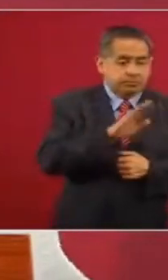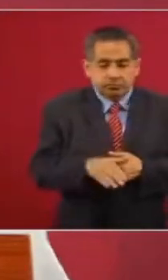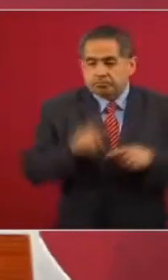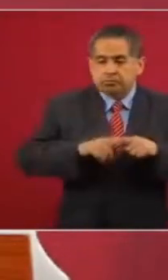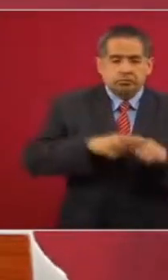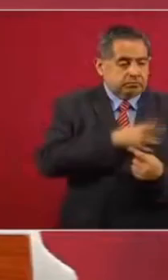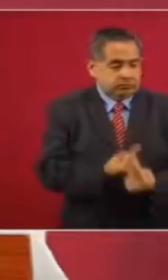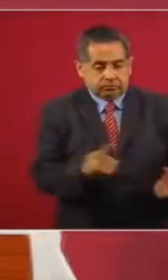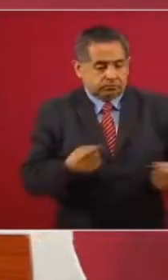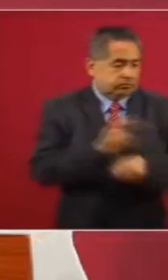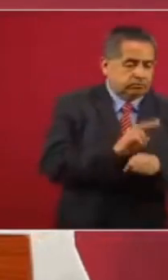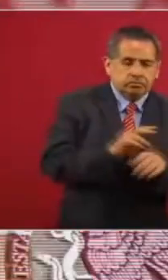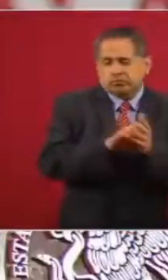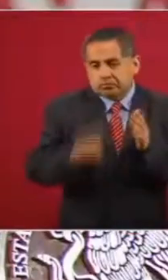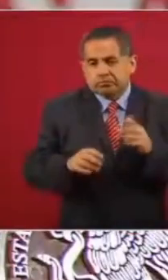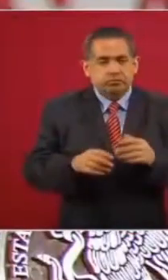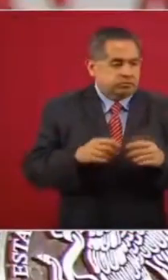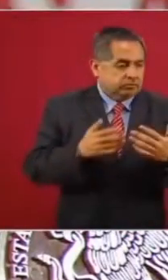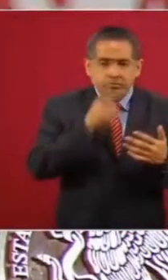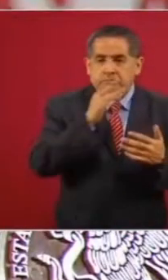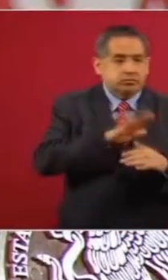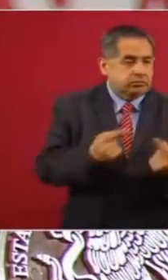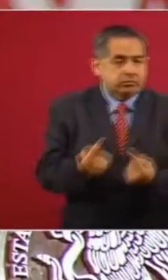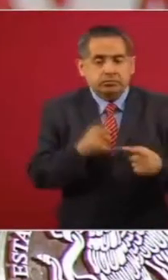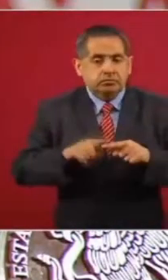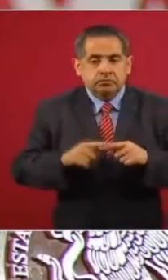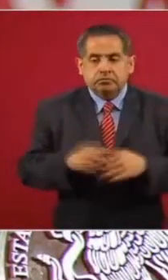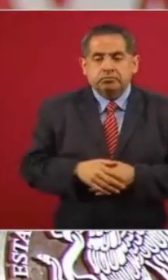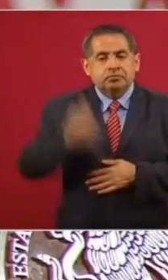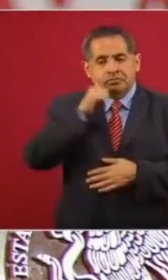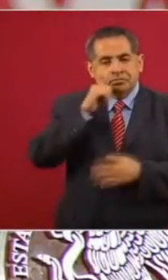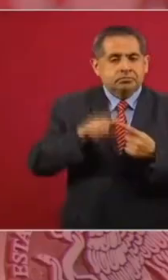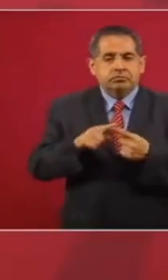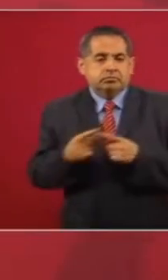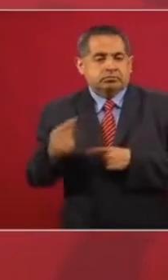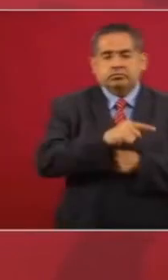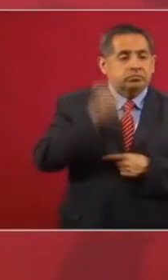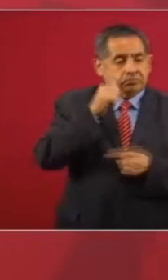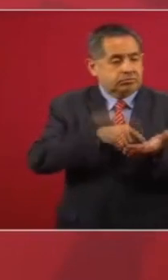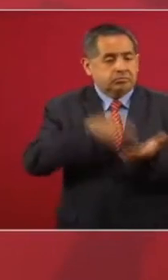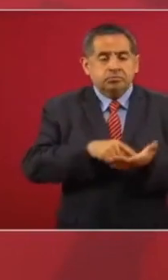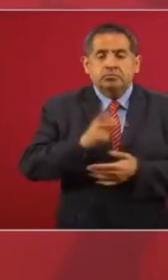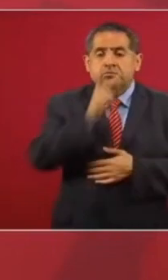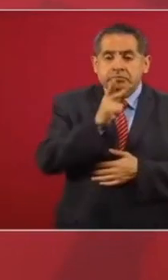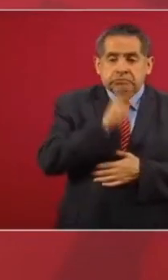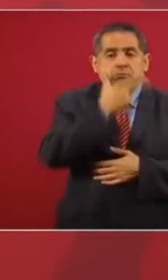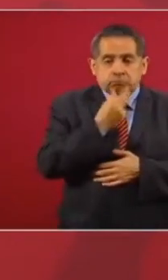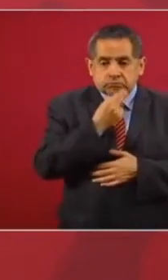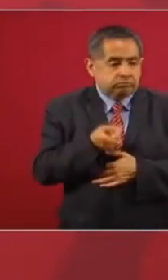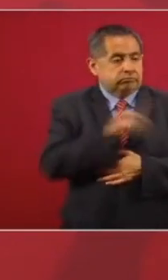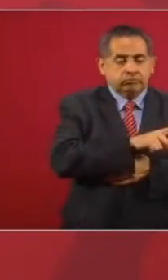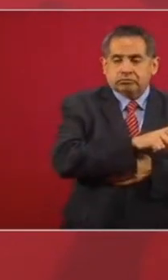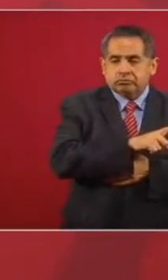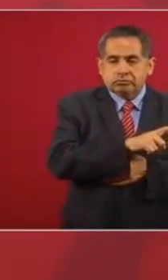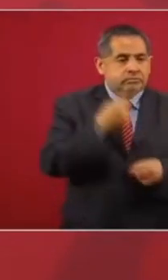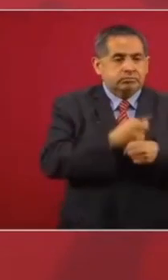custodia sobre los menores, por ejemplo en situación de orfandad, siempre sean los padres del varón, del padre,